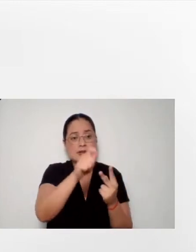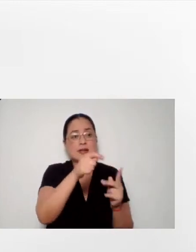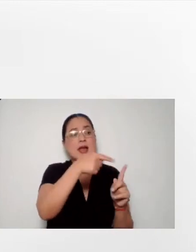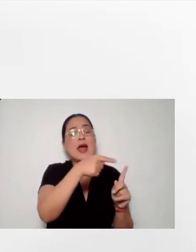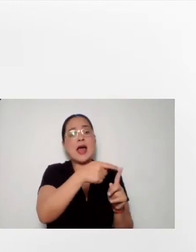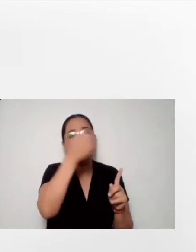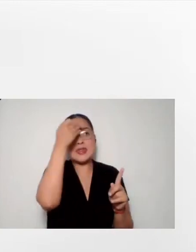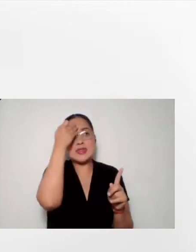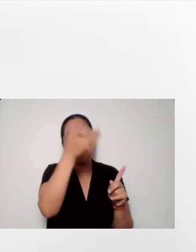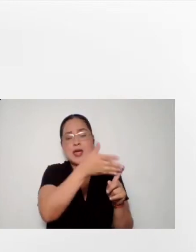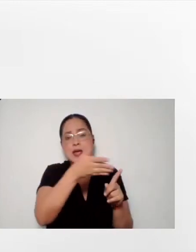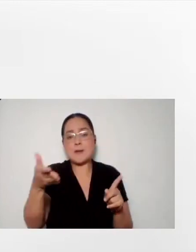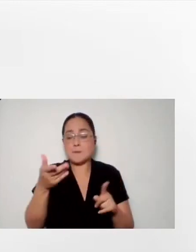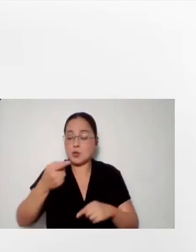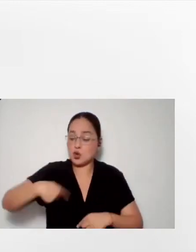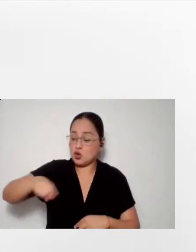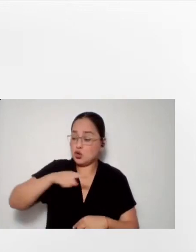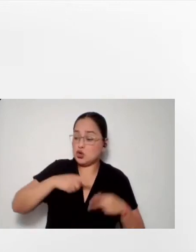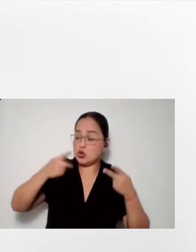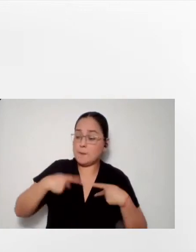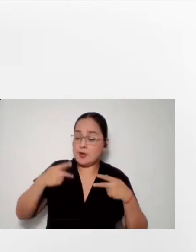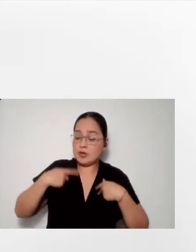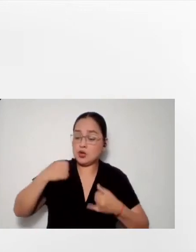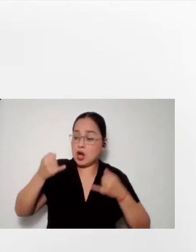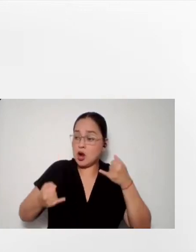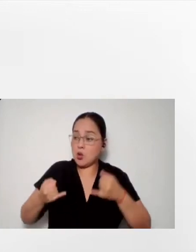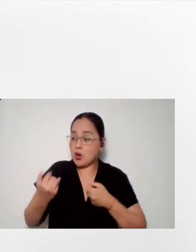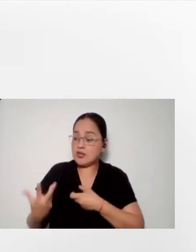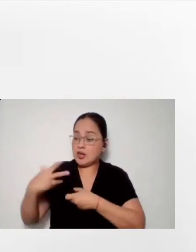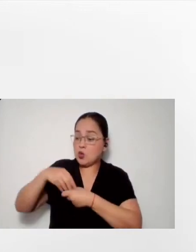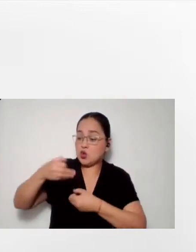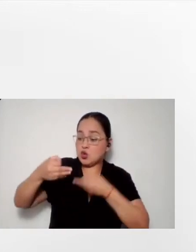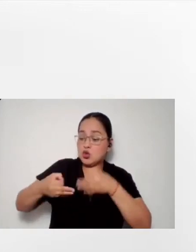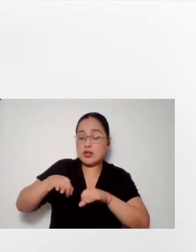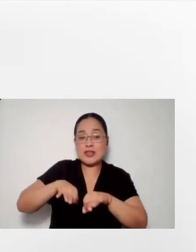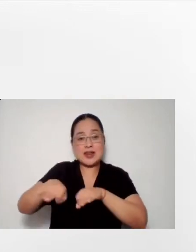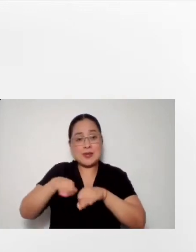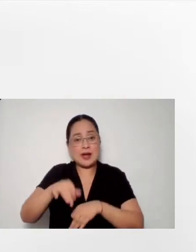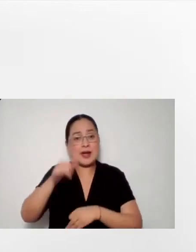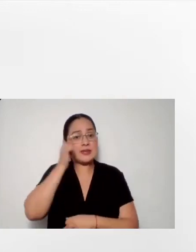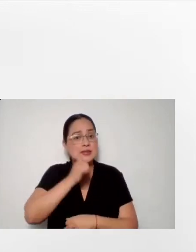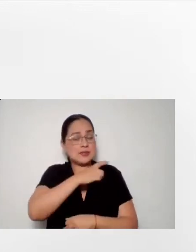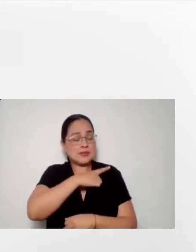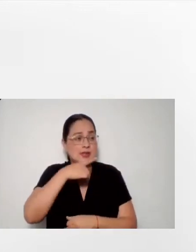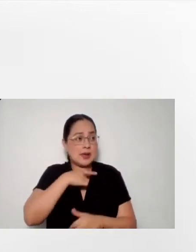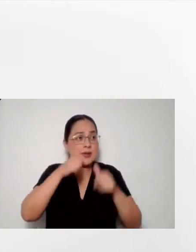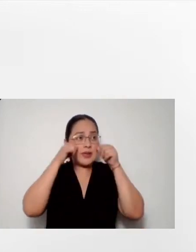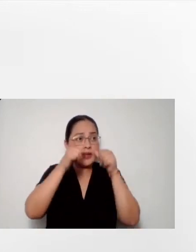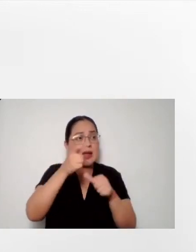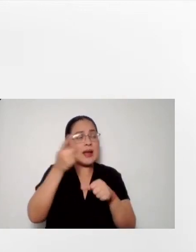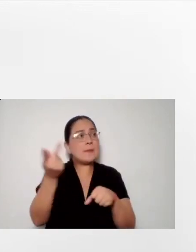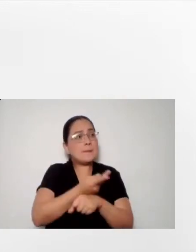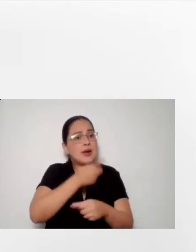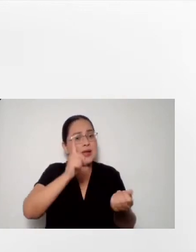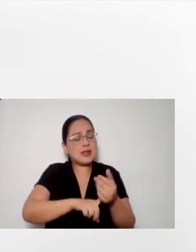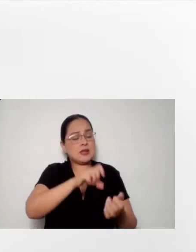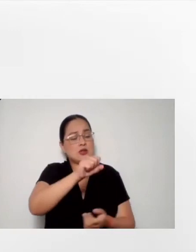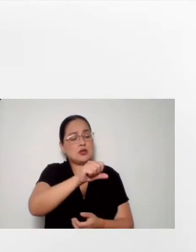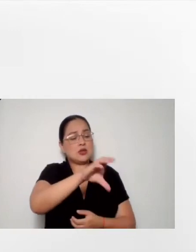personas juzgadoras o quienes trabajamos desde la impartición de justicia, tenemos que estar siempre pendientes de los criterios jurisdiccionales que se